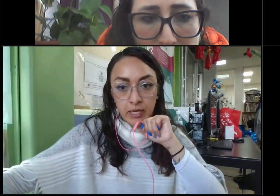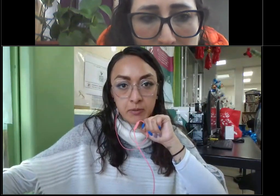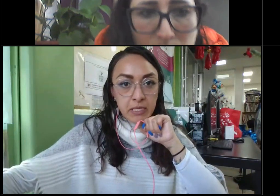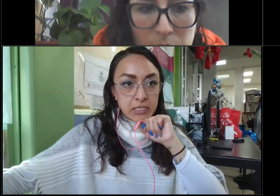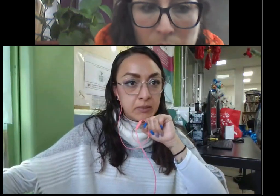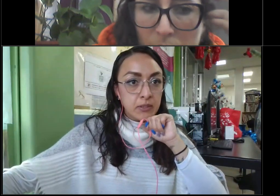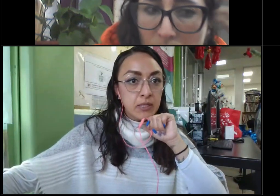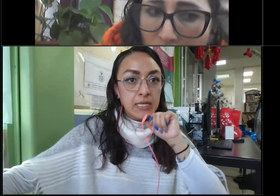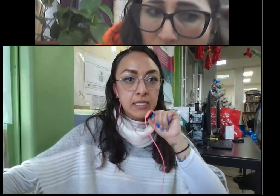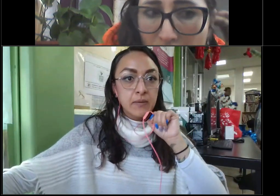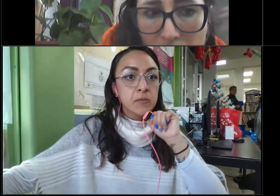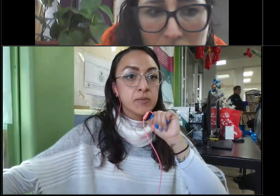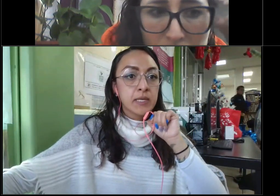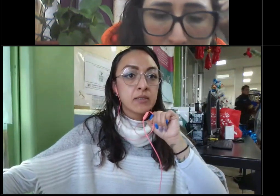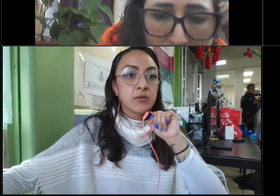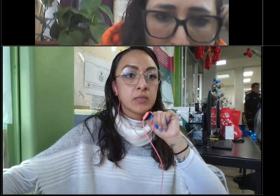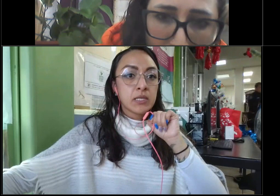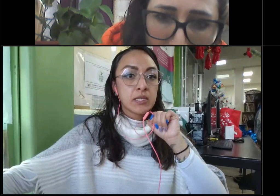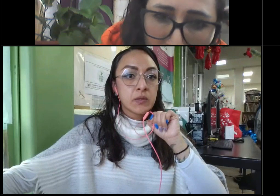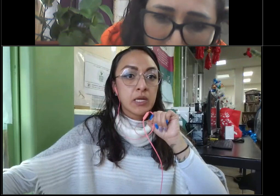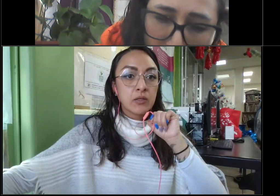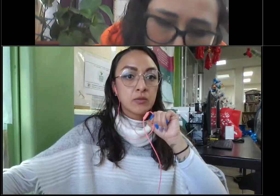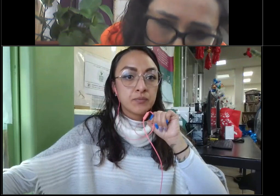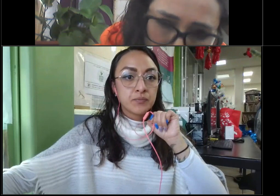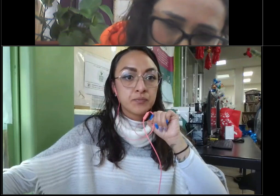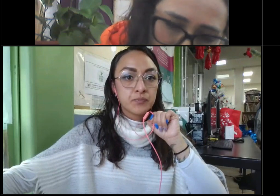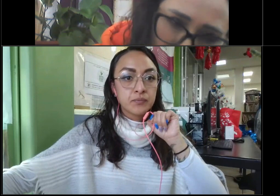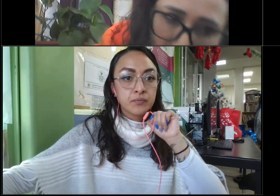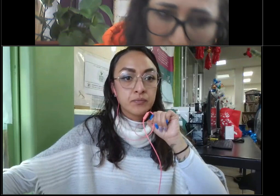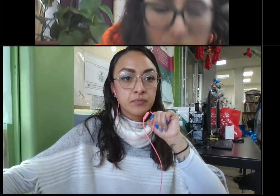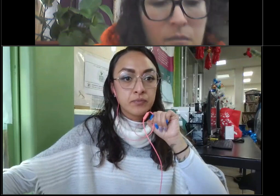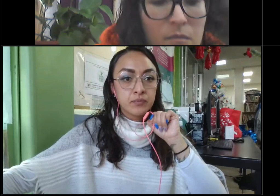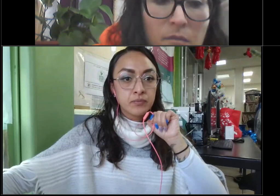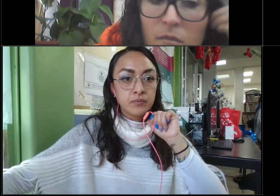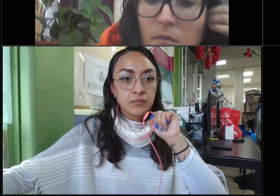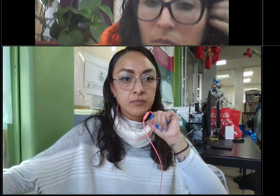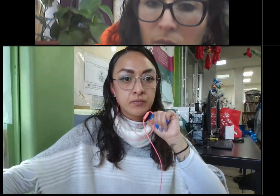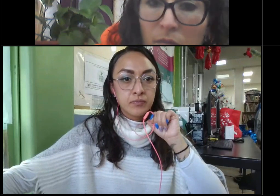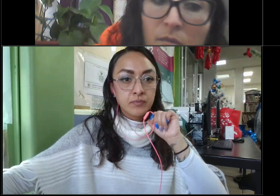Bueno, en lo que abro mi archivo, ¿hasta aquí vamos bien o me regreso en algo?